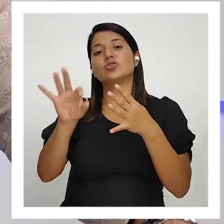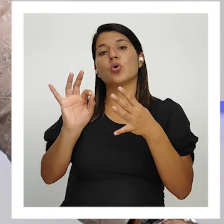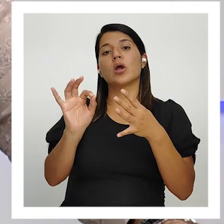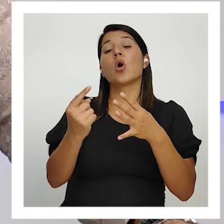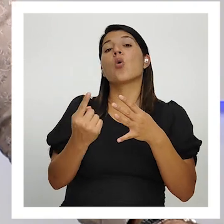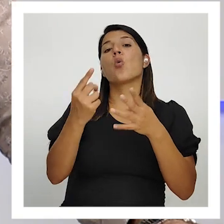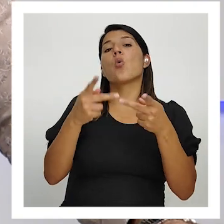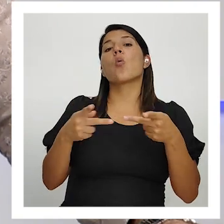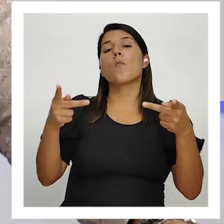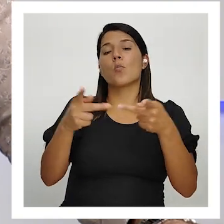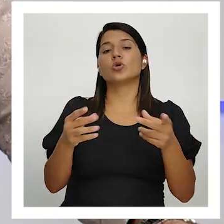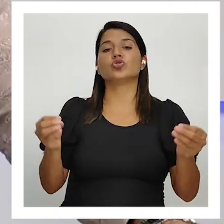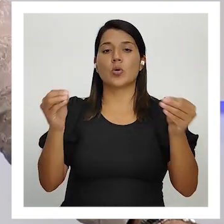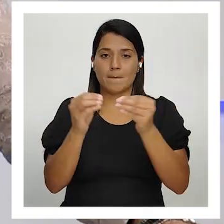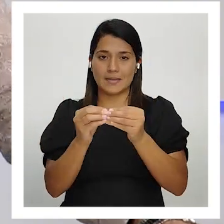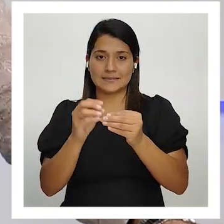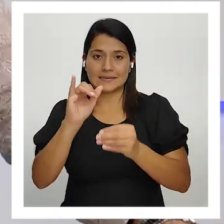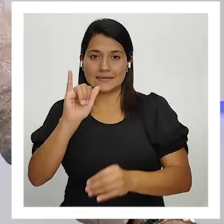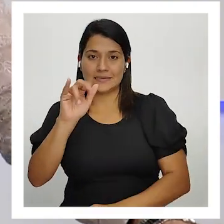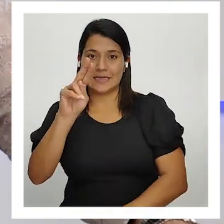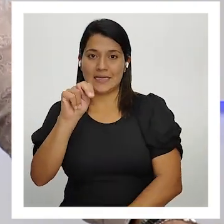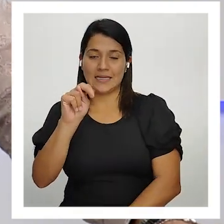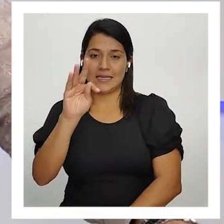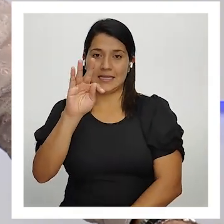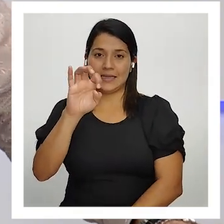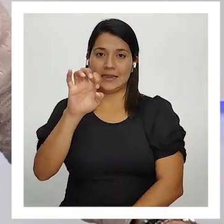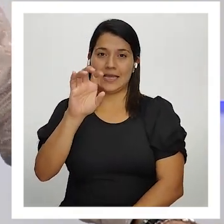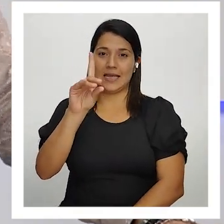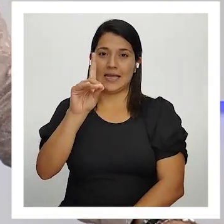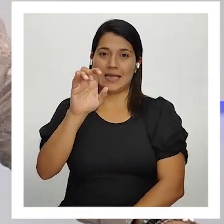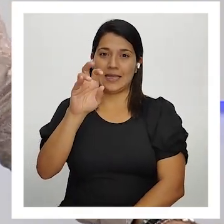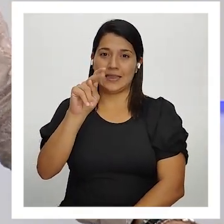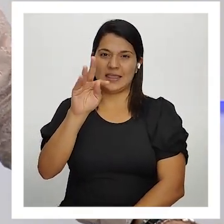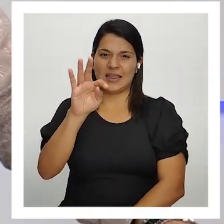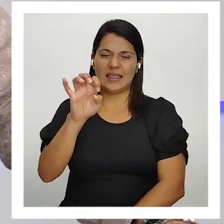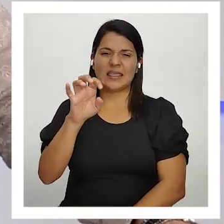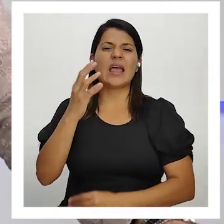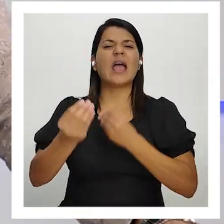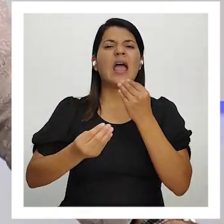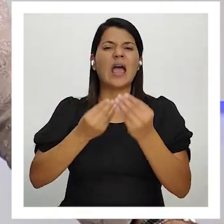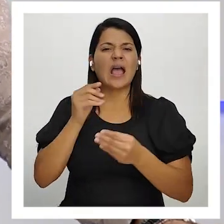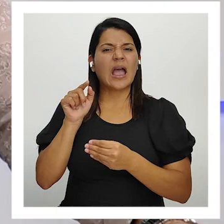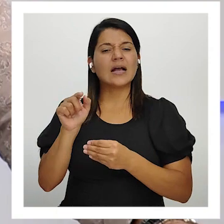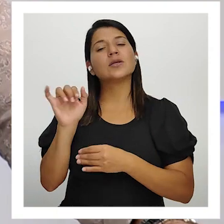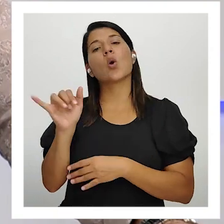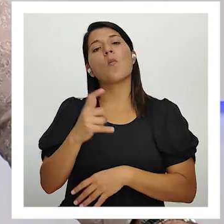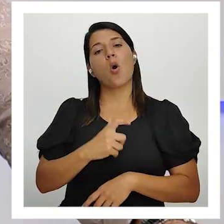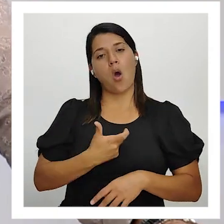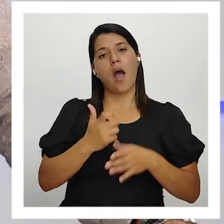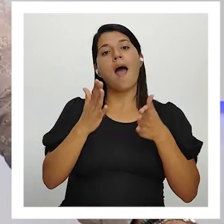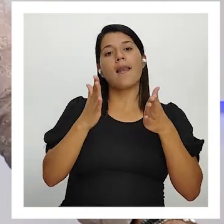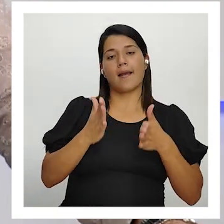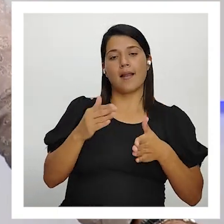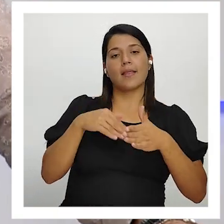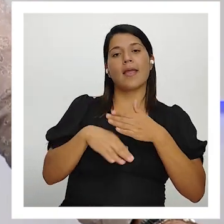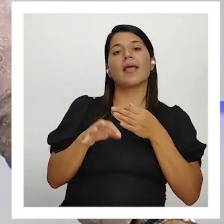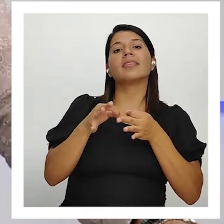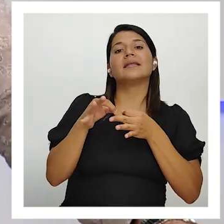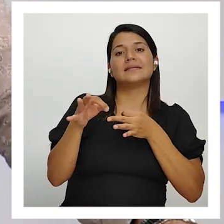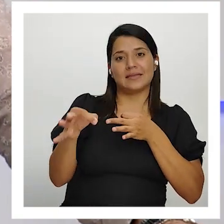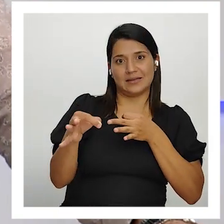el de intendente. ¿Y qué es el intendente? Pues una especie de alcalde del distrito.